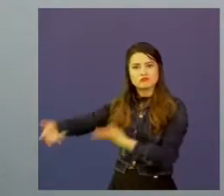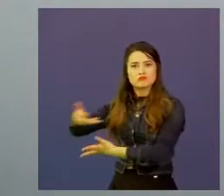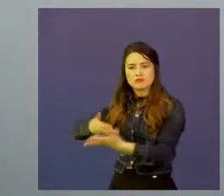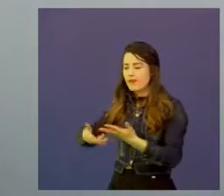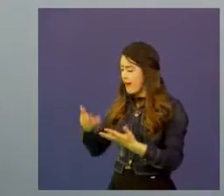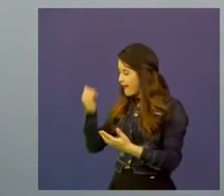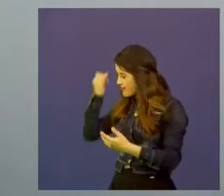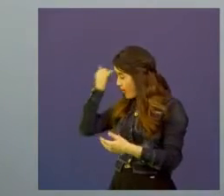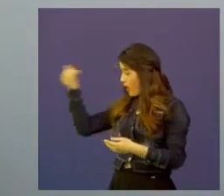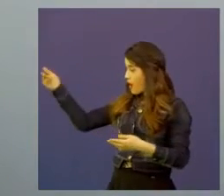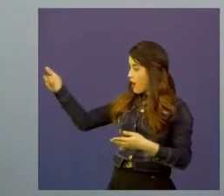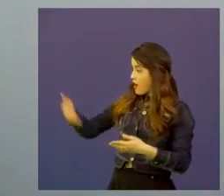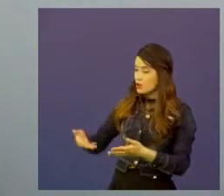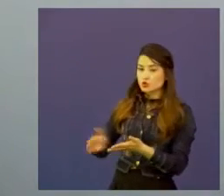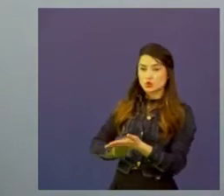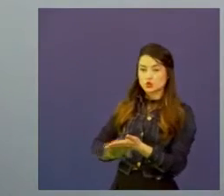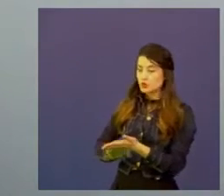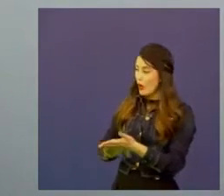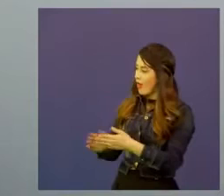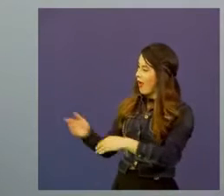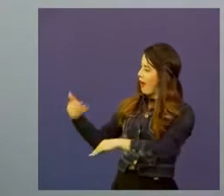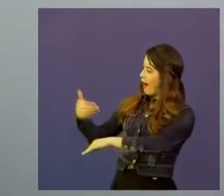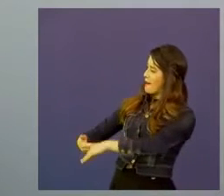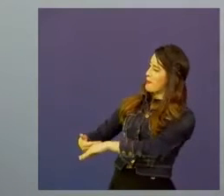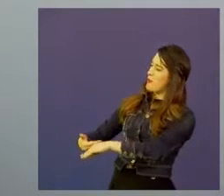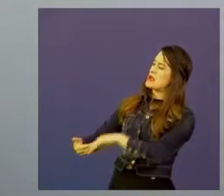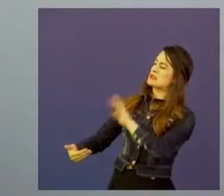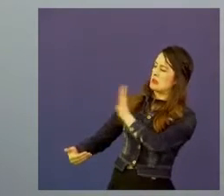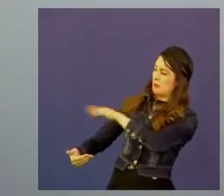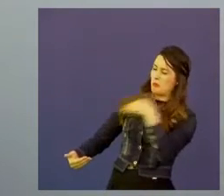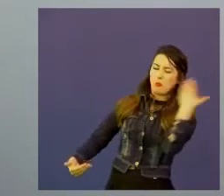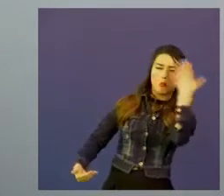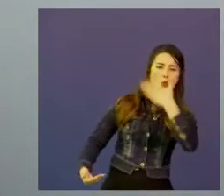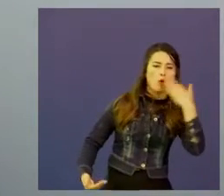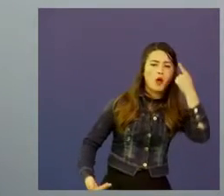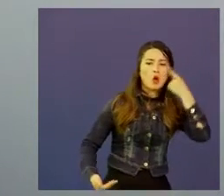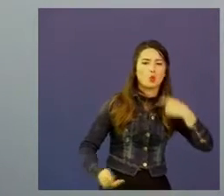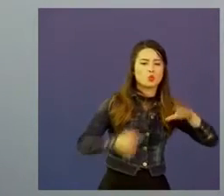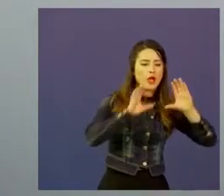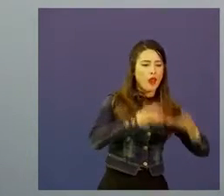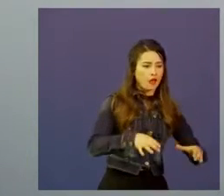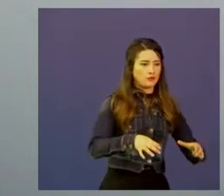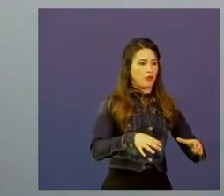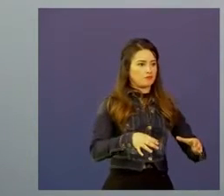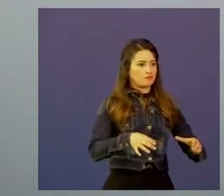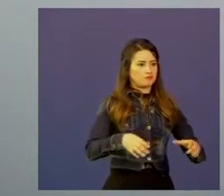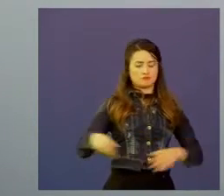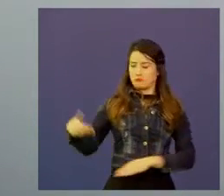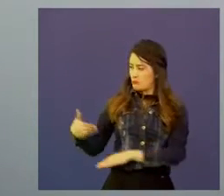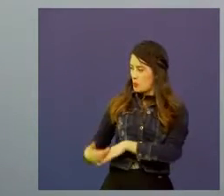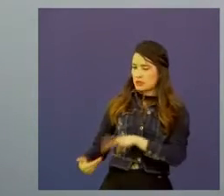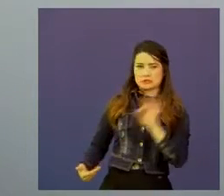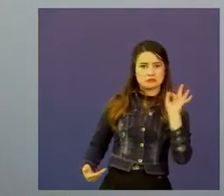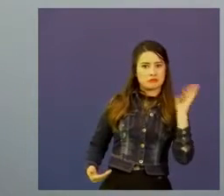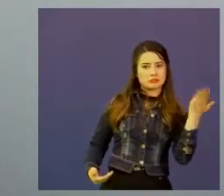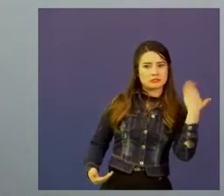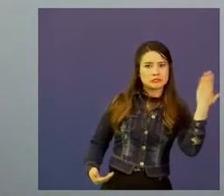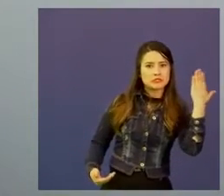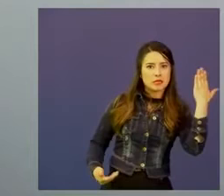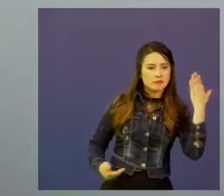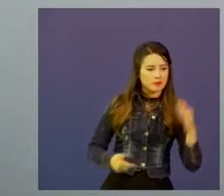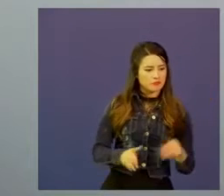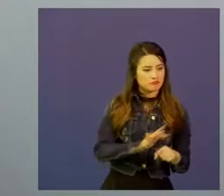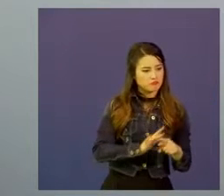las empiecen a probar en el aula de clase y que observen la reacción de sus estudiantes. La motivación más grande para el profesor es observar cómo